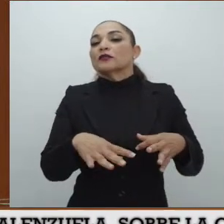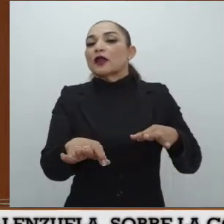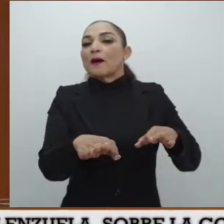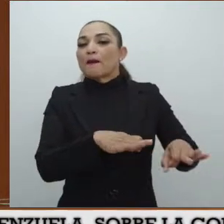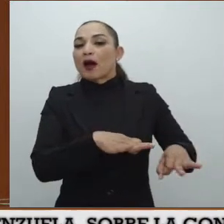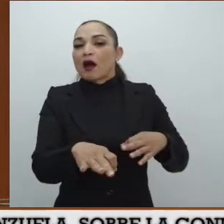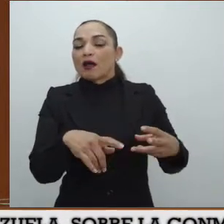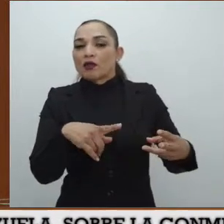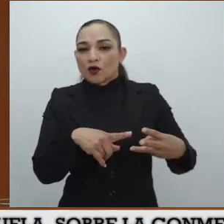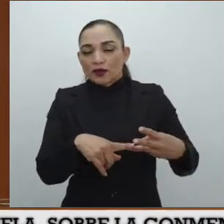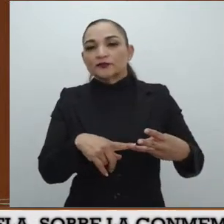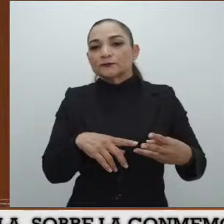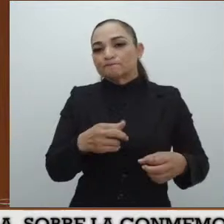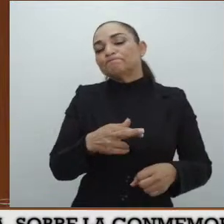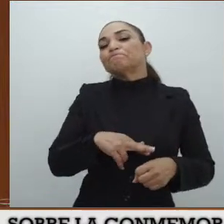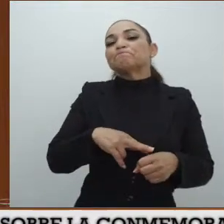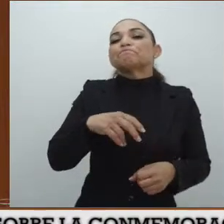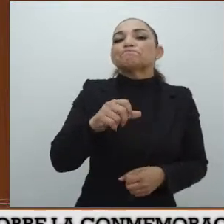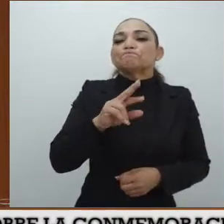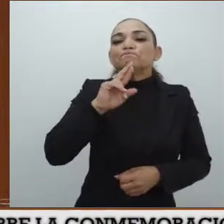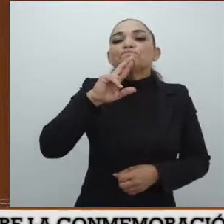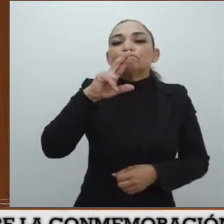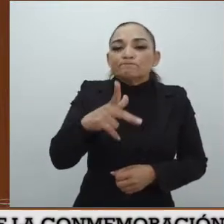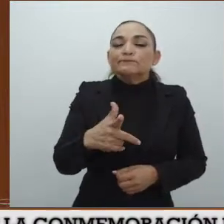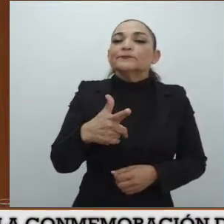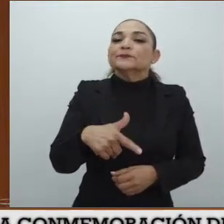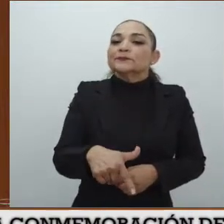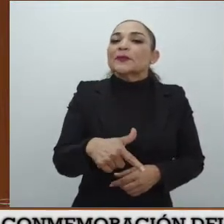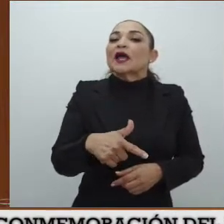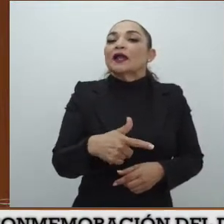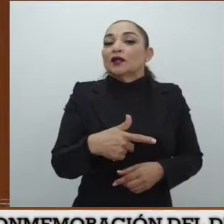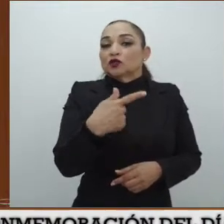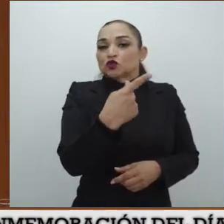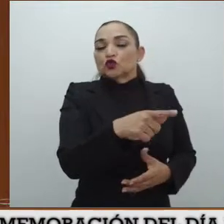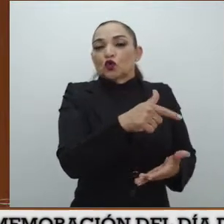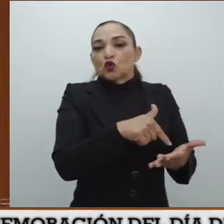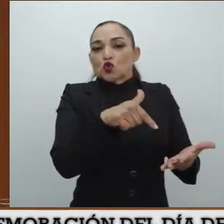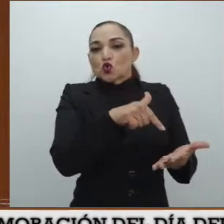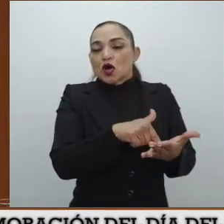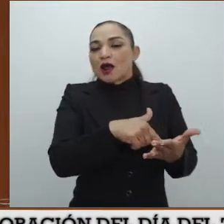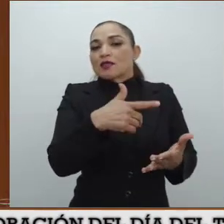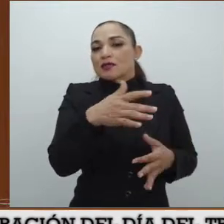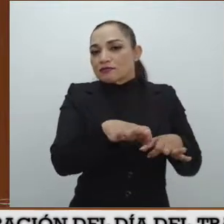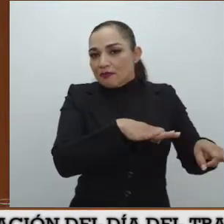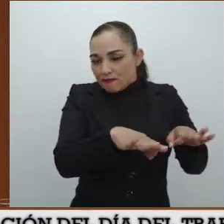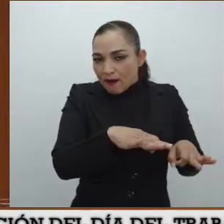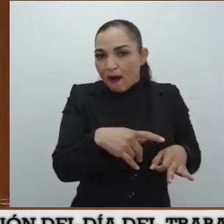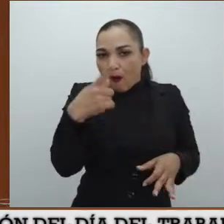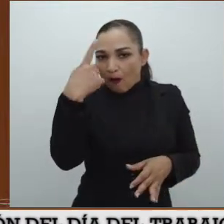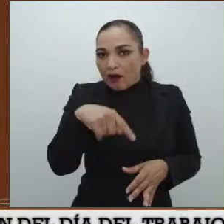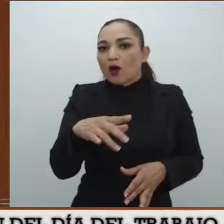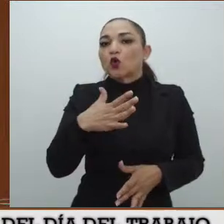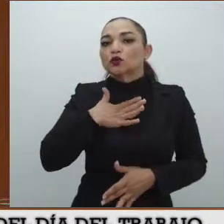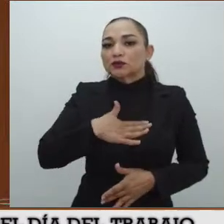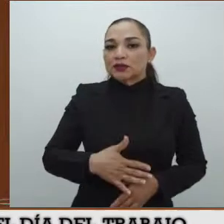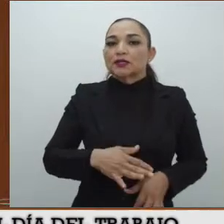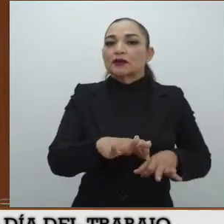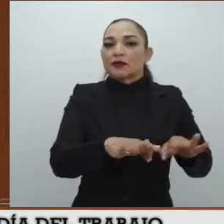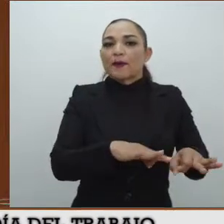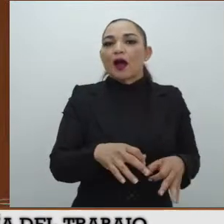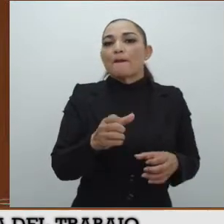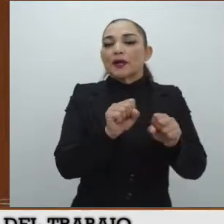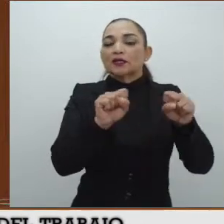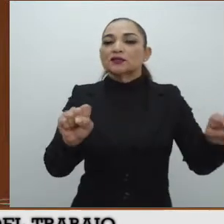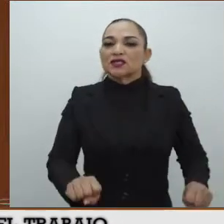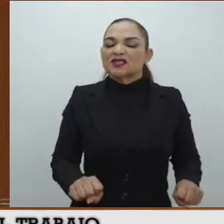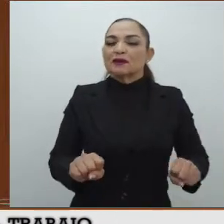condiciones de trabajo y recuperar la confianza en la justicia laboral, buscando incrementar la eficiencia del sistema de